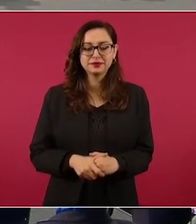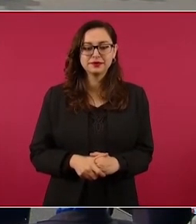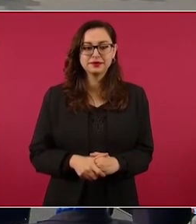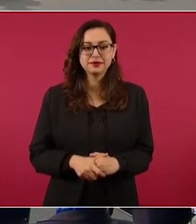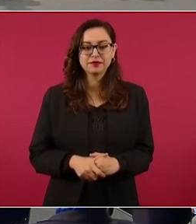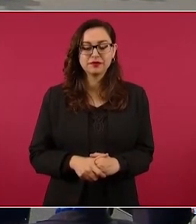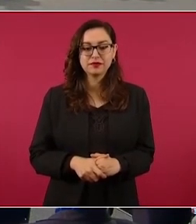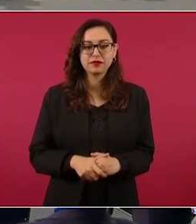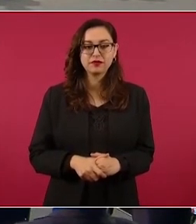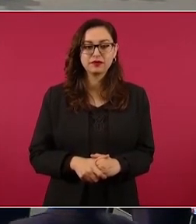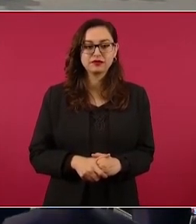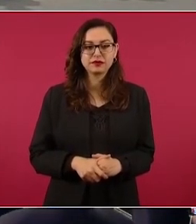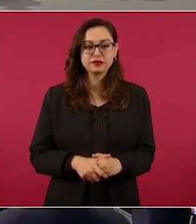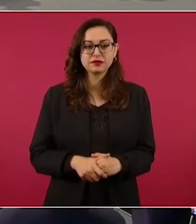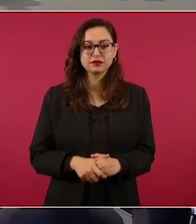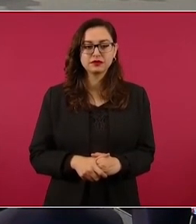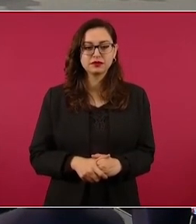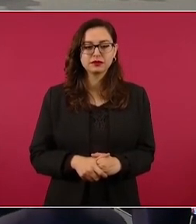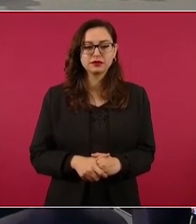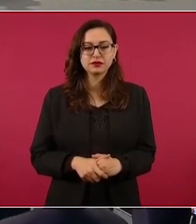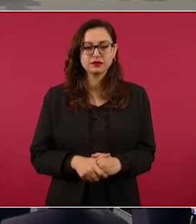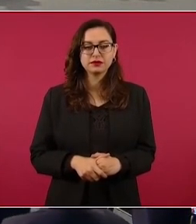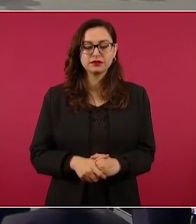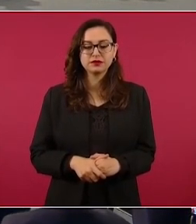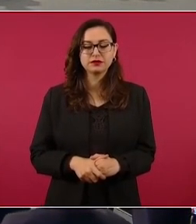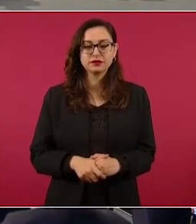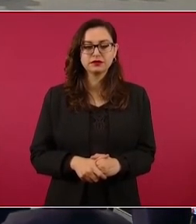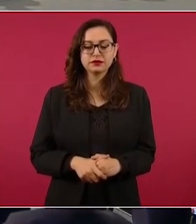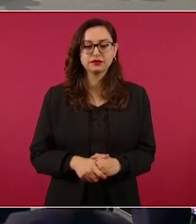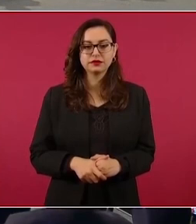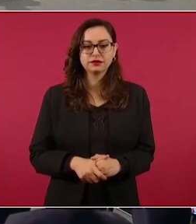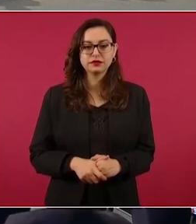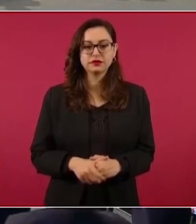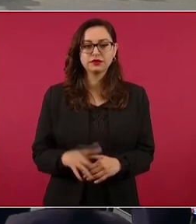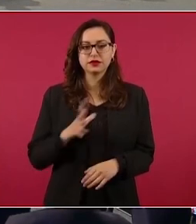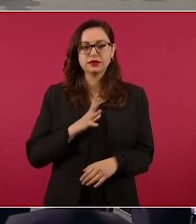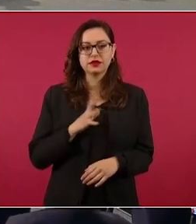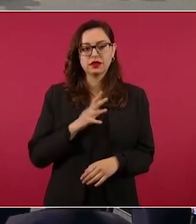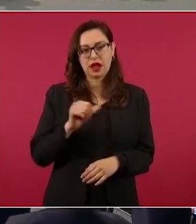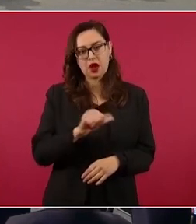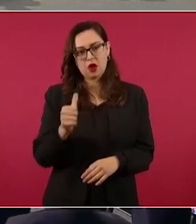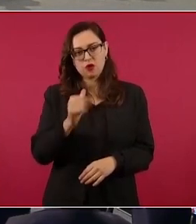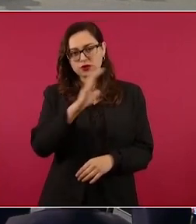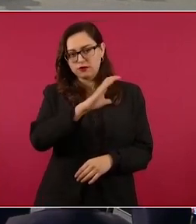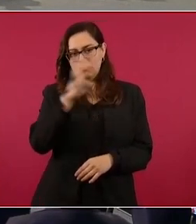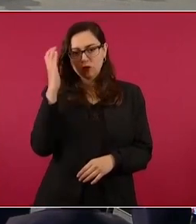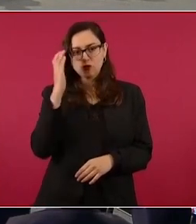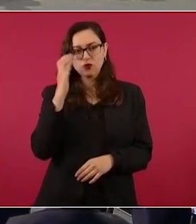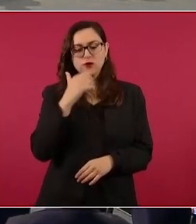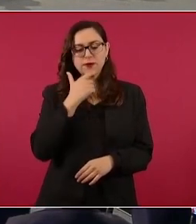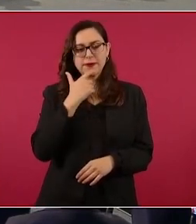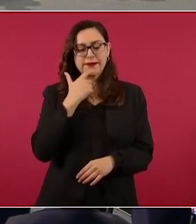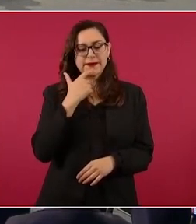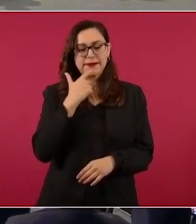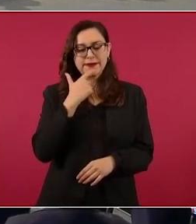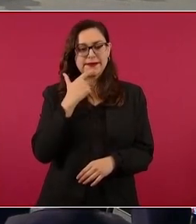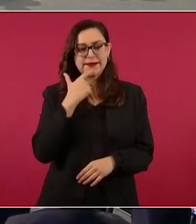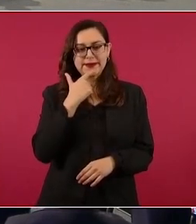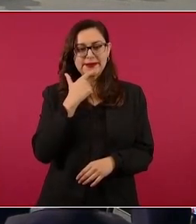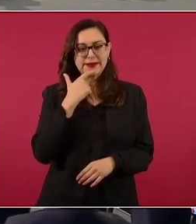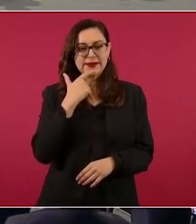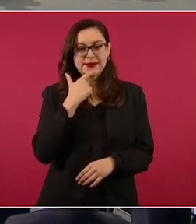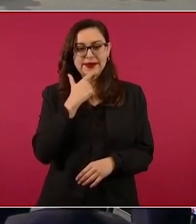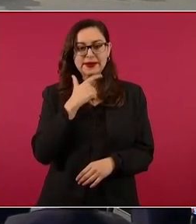Hay otra, hay una ahí que me enseñaron ayer, donde ya